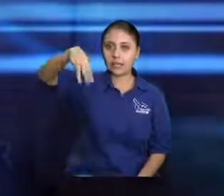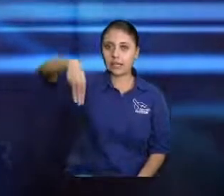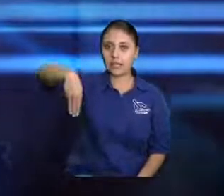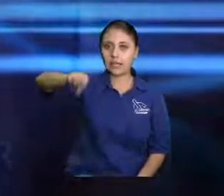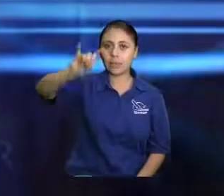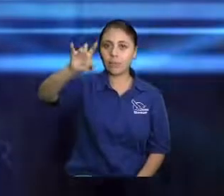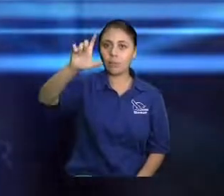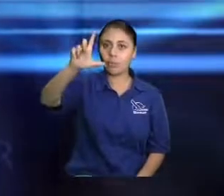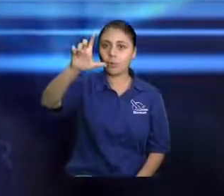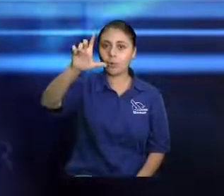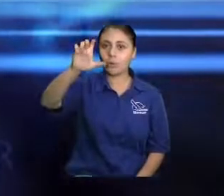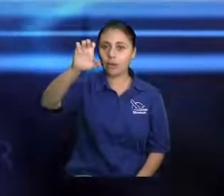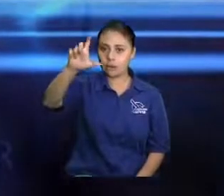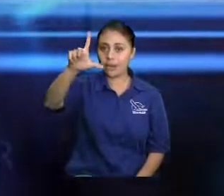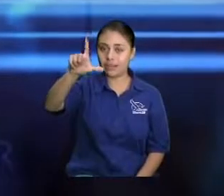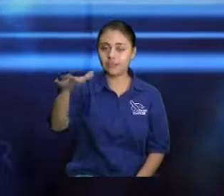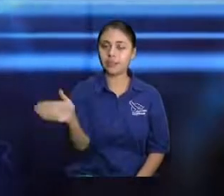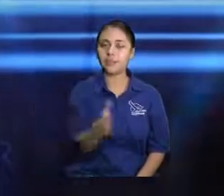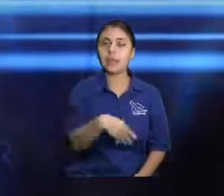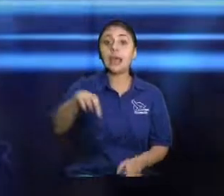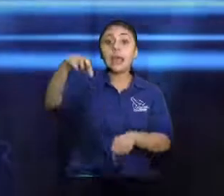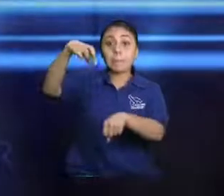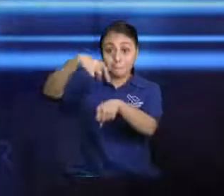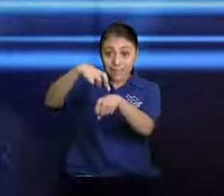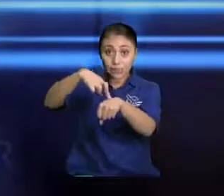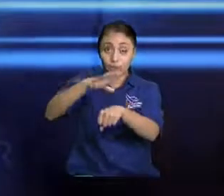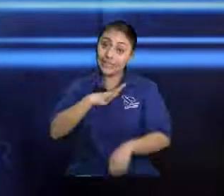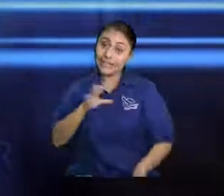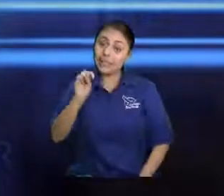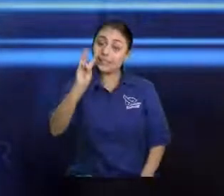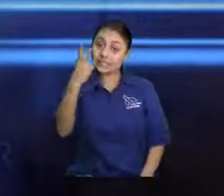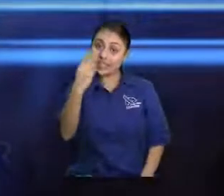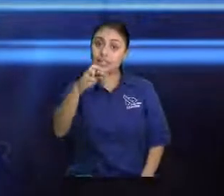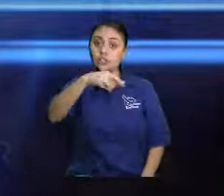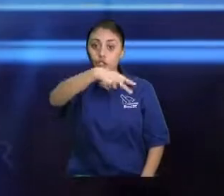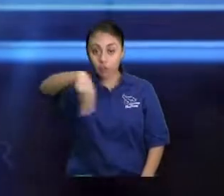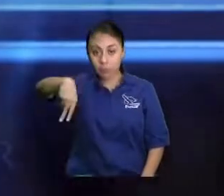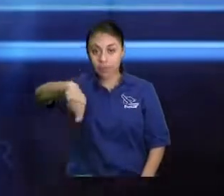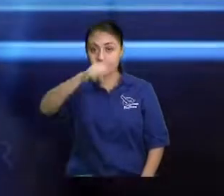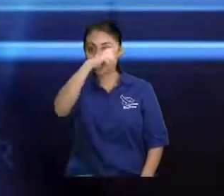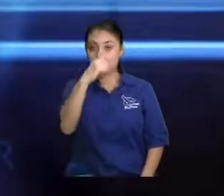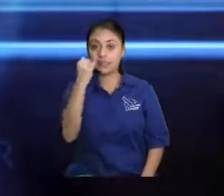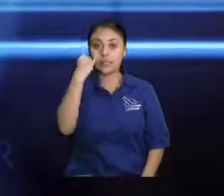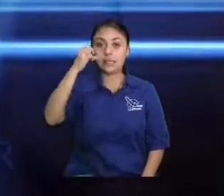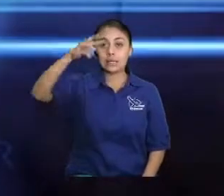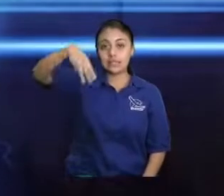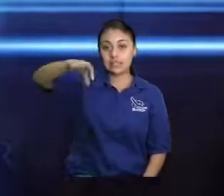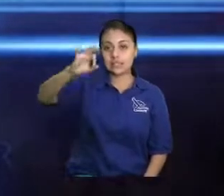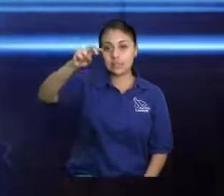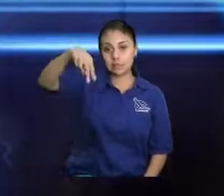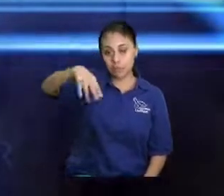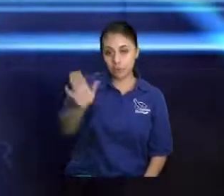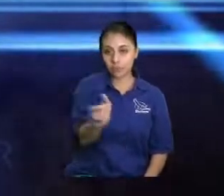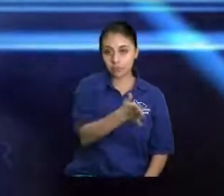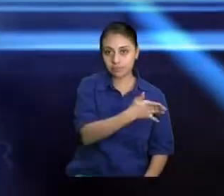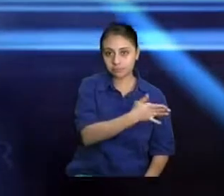tenía tres nombres. Se llamaba Simón, Cefas y Pedro.